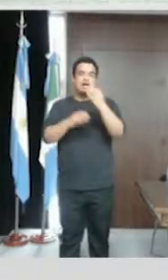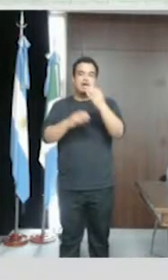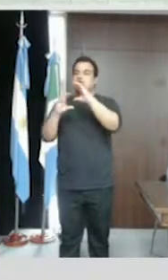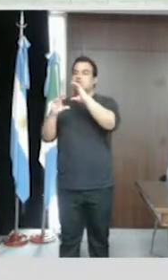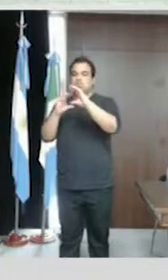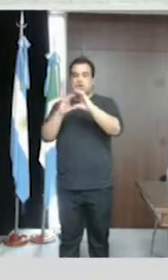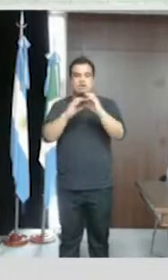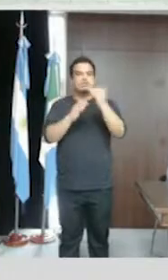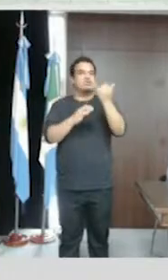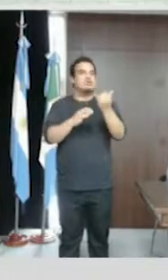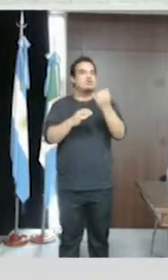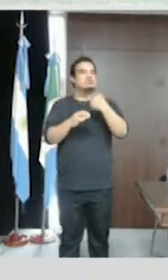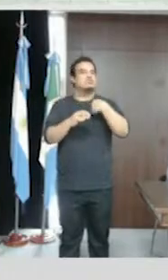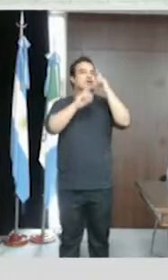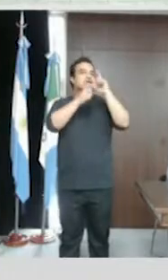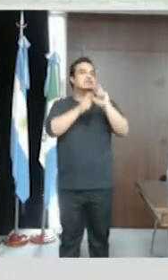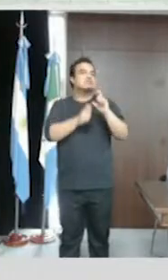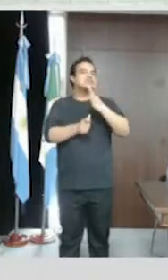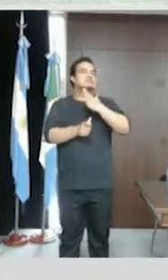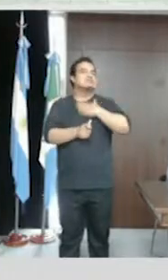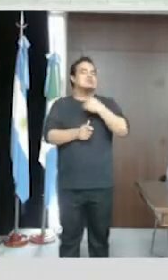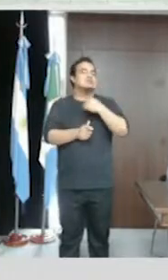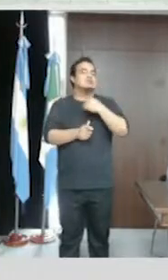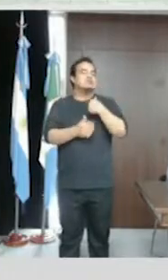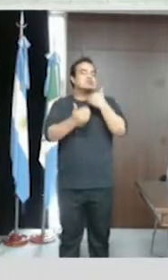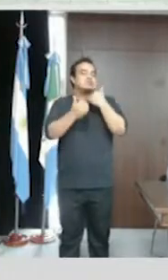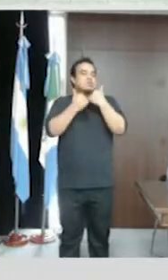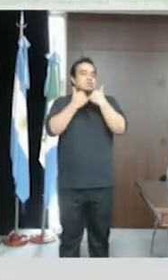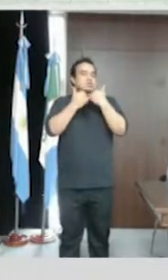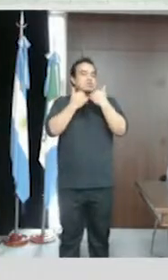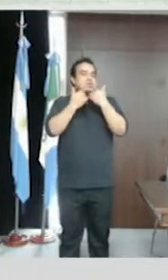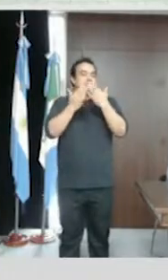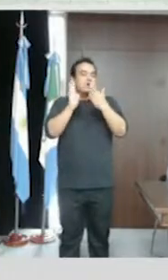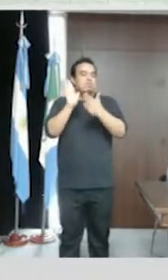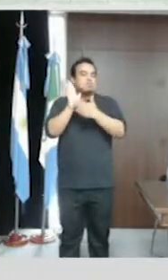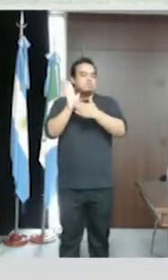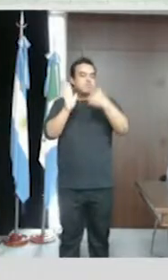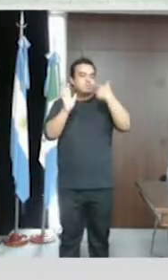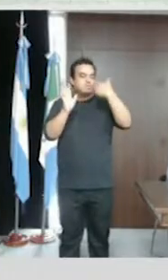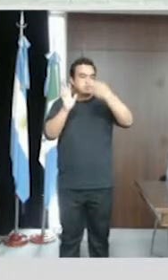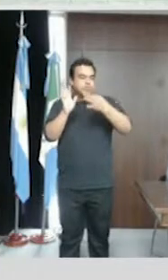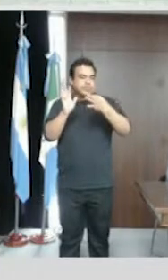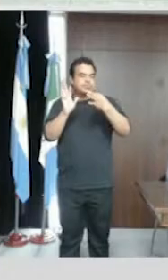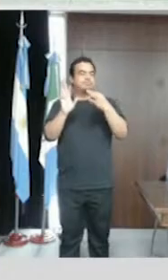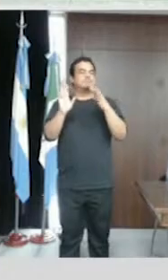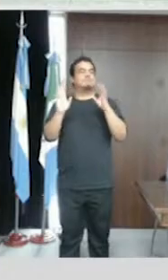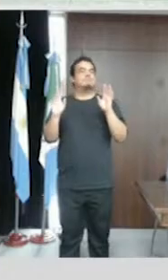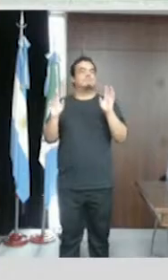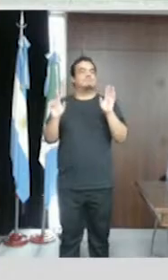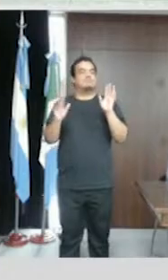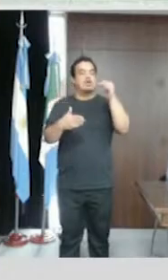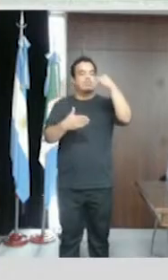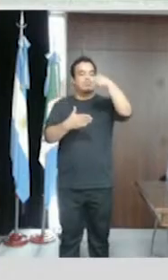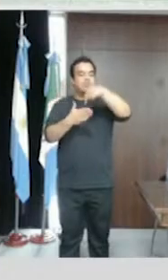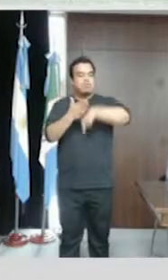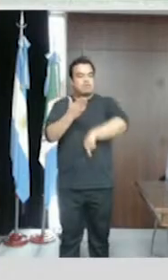mi experiencia, no lo sé, no, digamos, pese a haber buscado a profundizar en esto de cómo es que